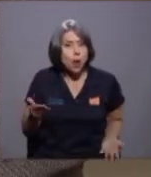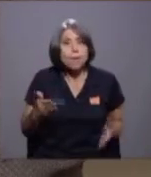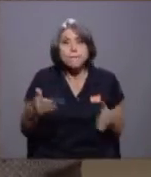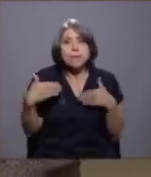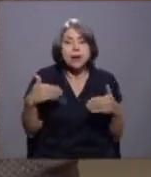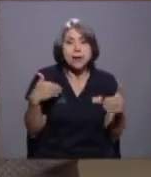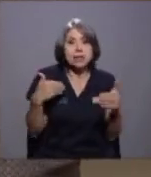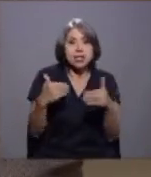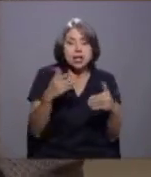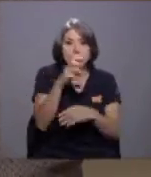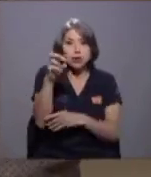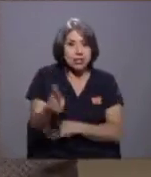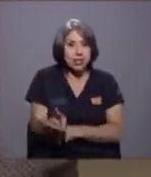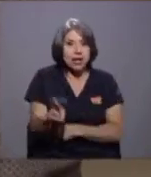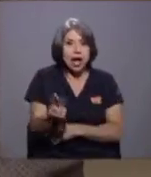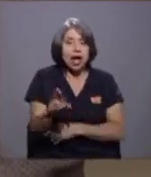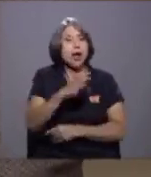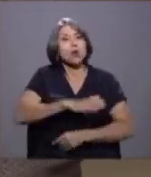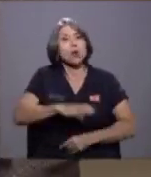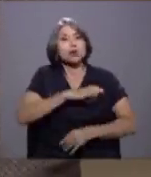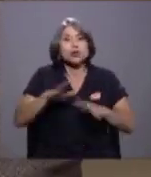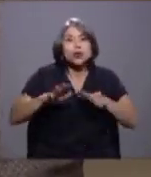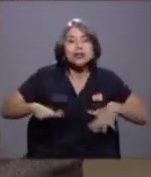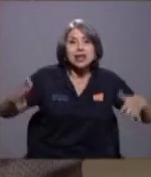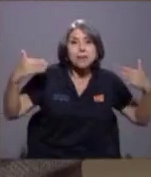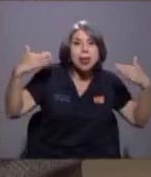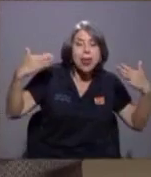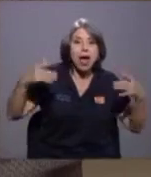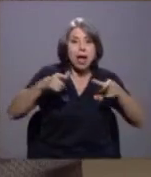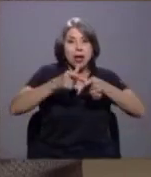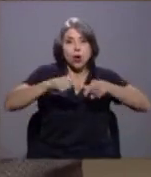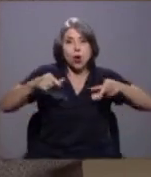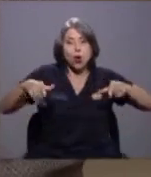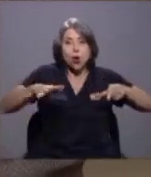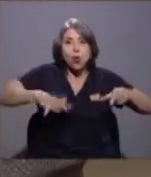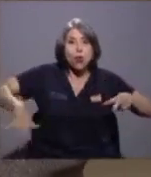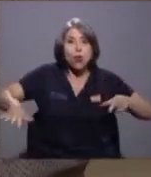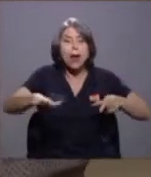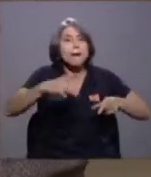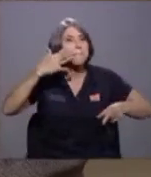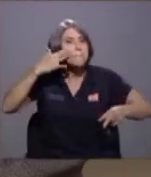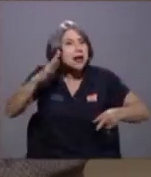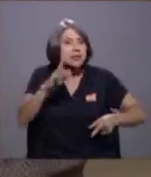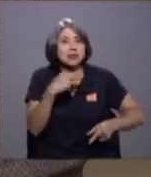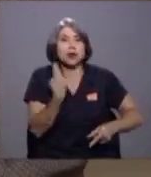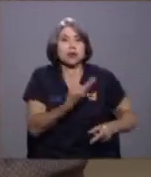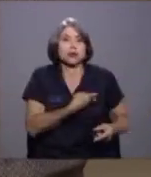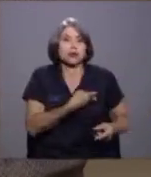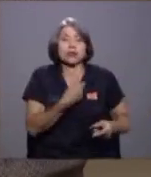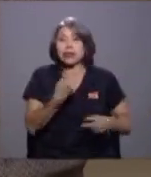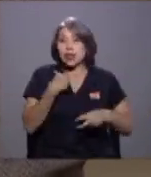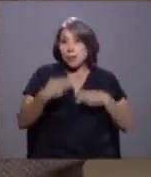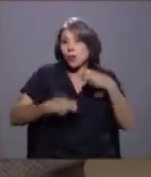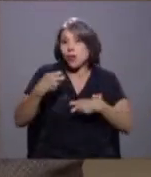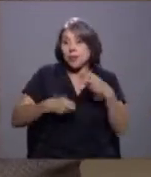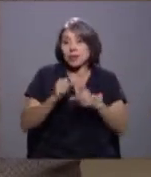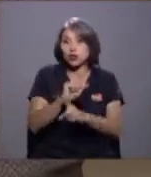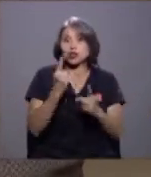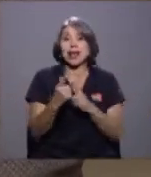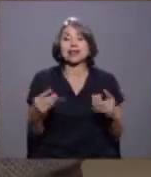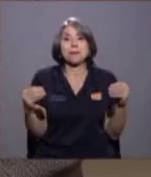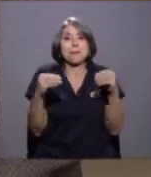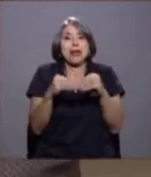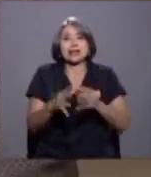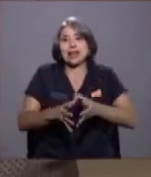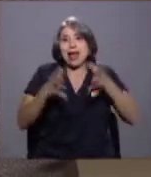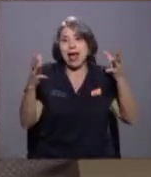climatológicas, geográficas muy similares a las nuestras, tiene problemas sociales mayores que los nuestros y sin embargo